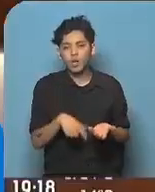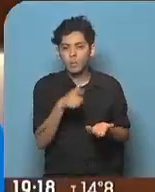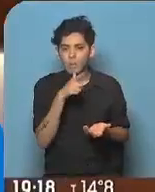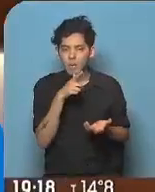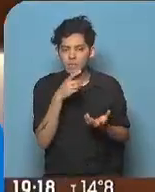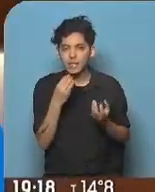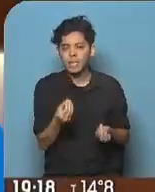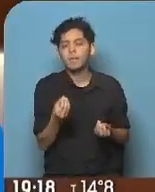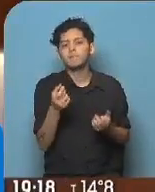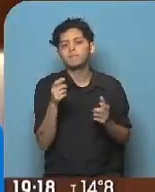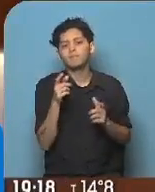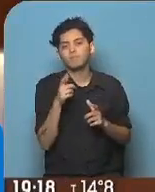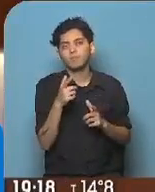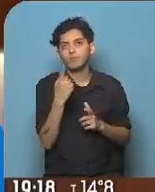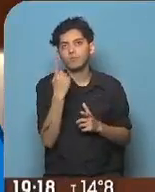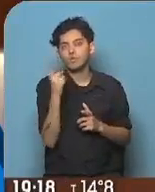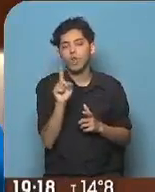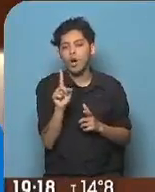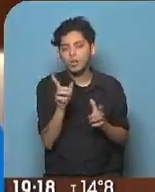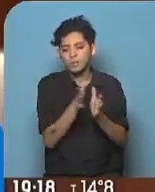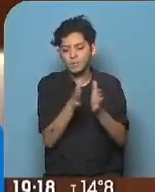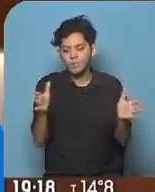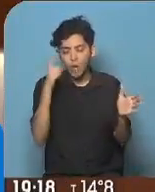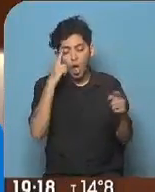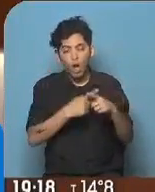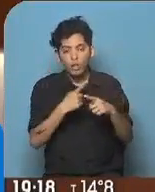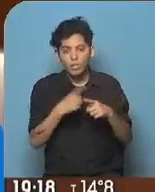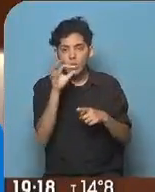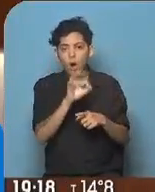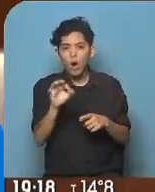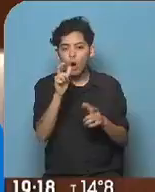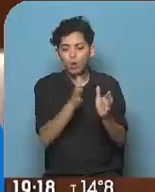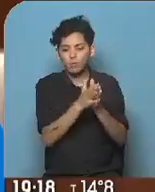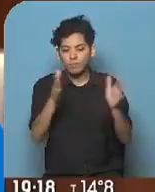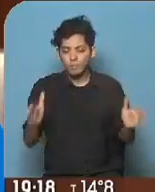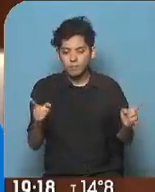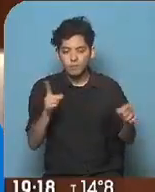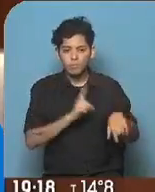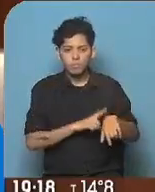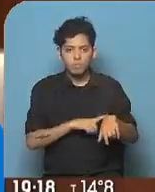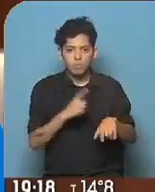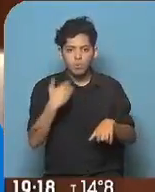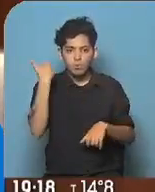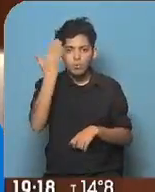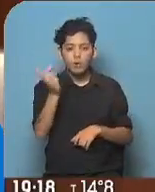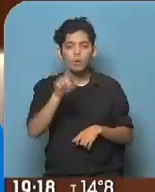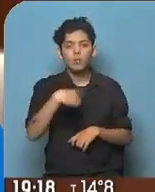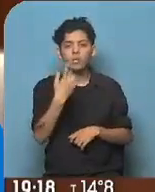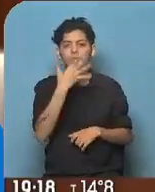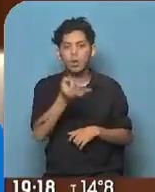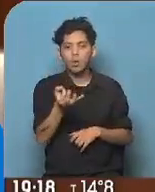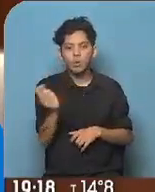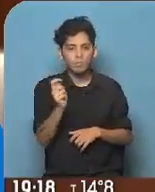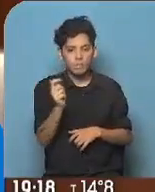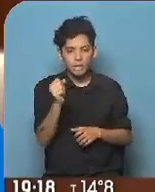digo no es una época para optimismo no es una época para dios lo que se vienen van a ser seguramente meses